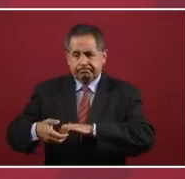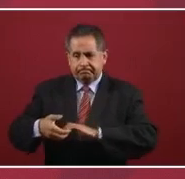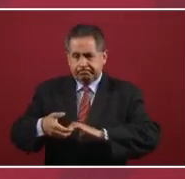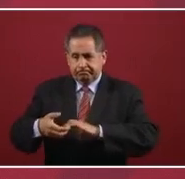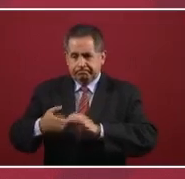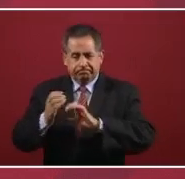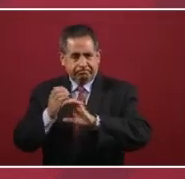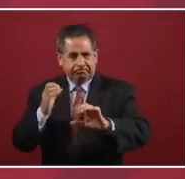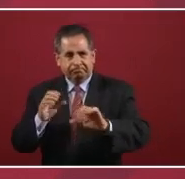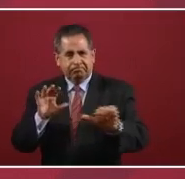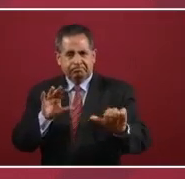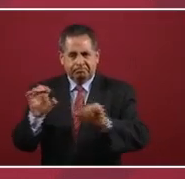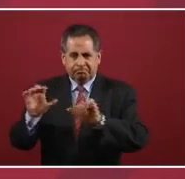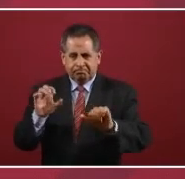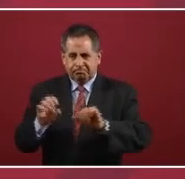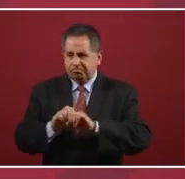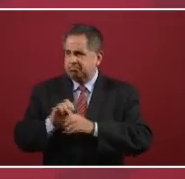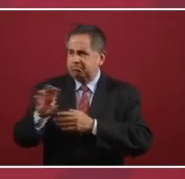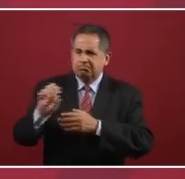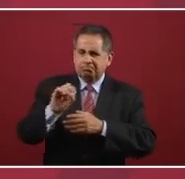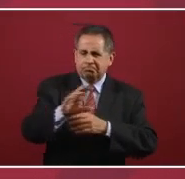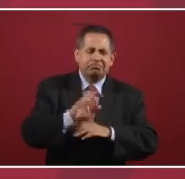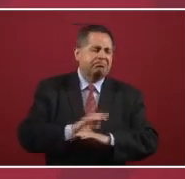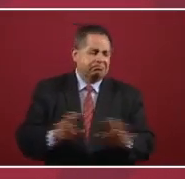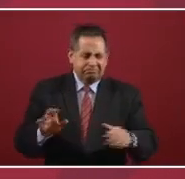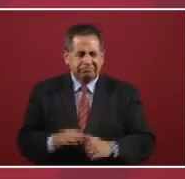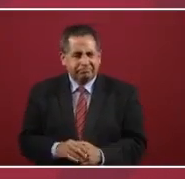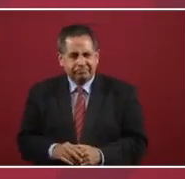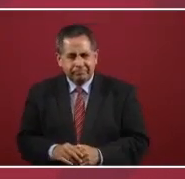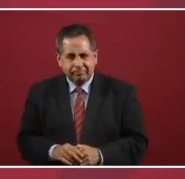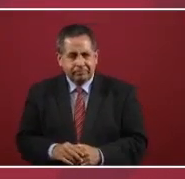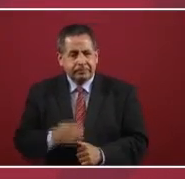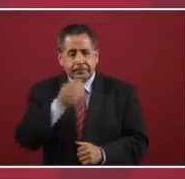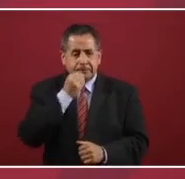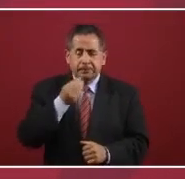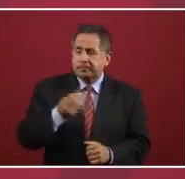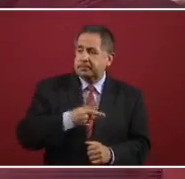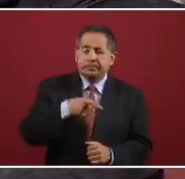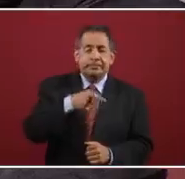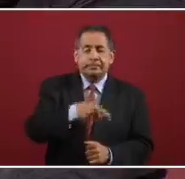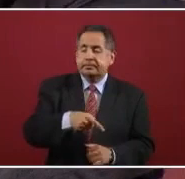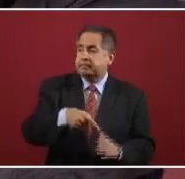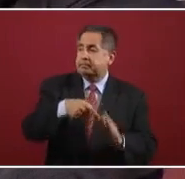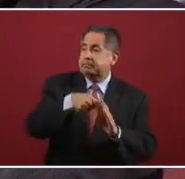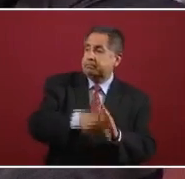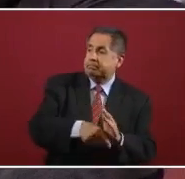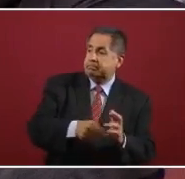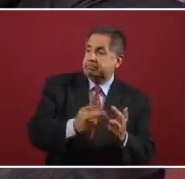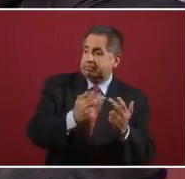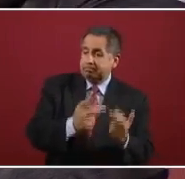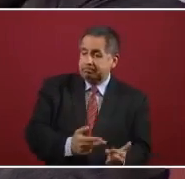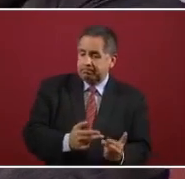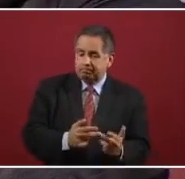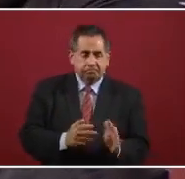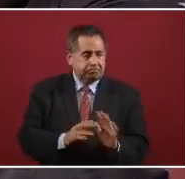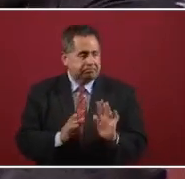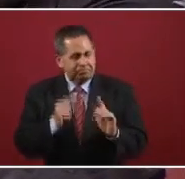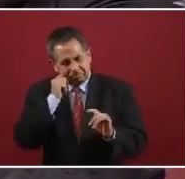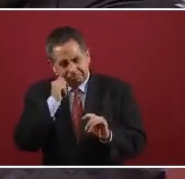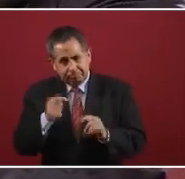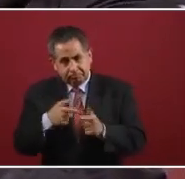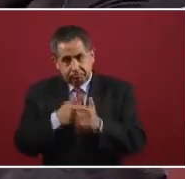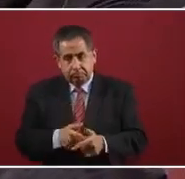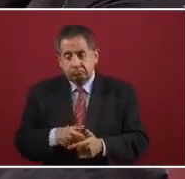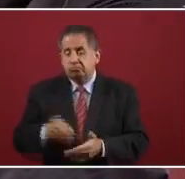de 600 pipas. Aunque haya sabotaje, que afortunadamente ya no hay,